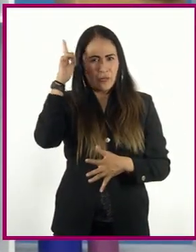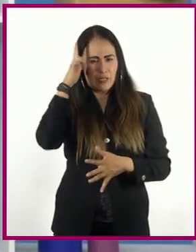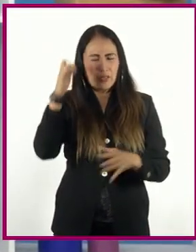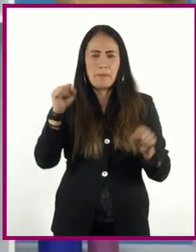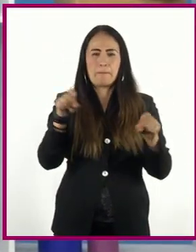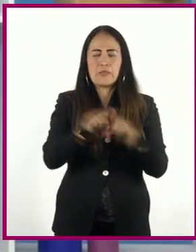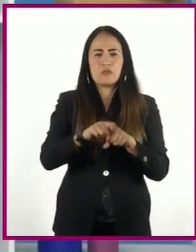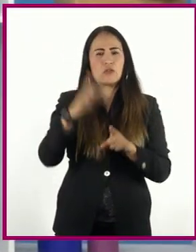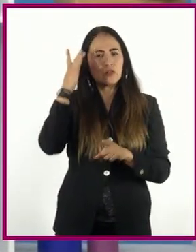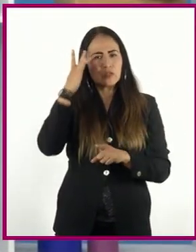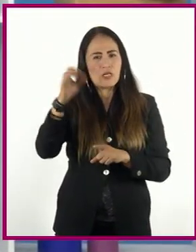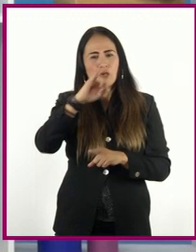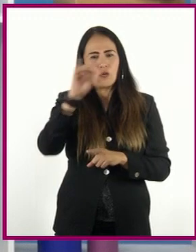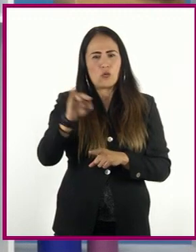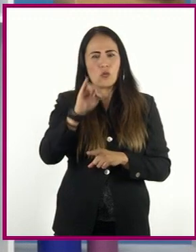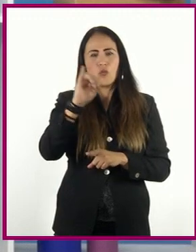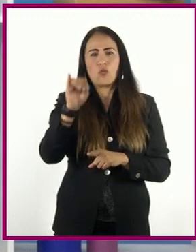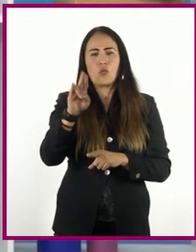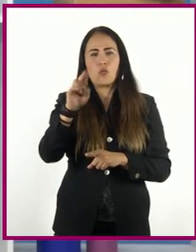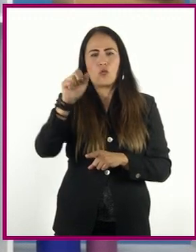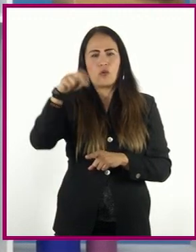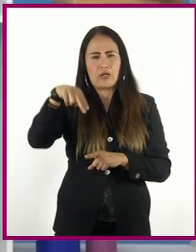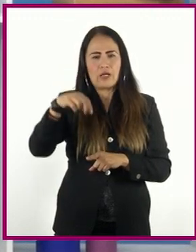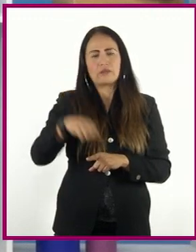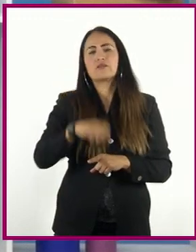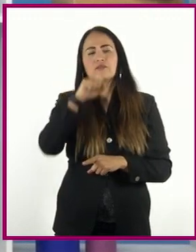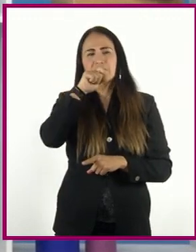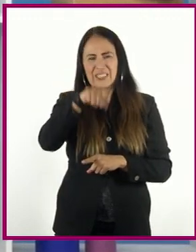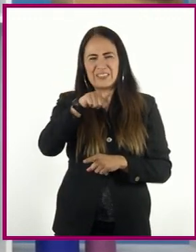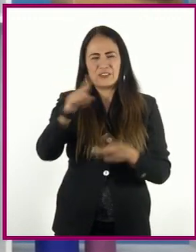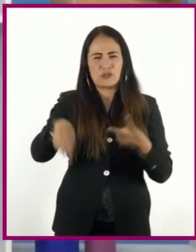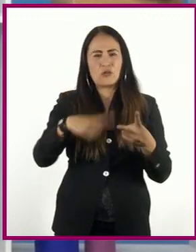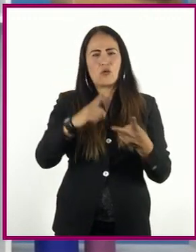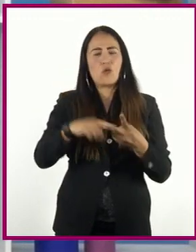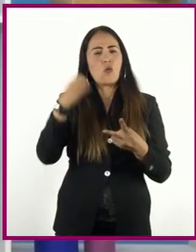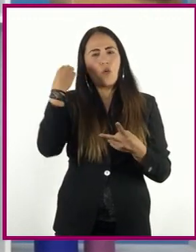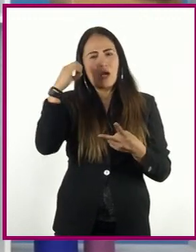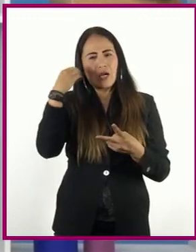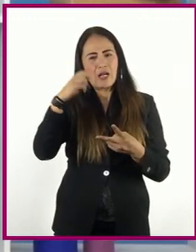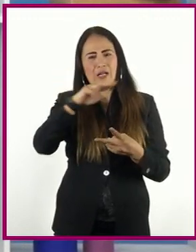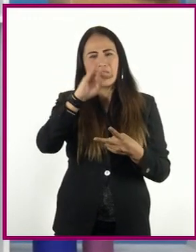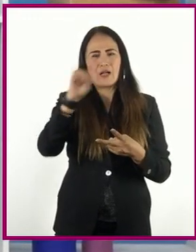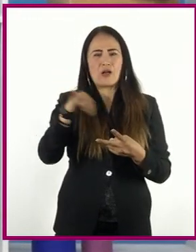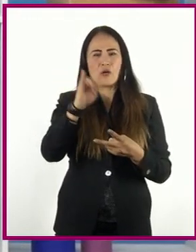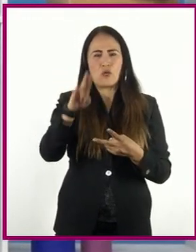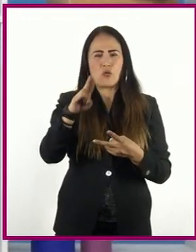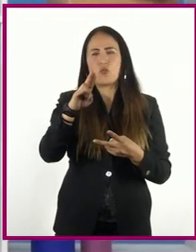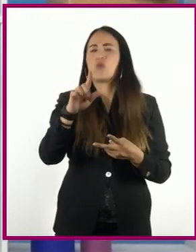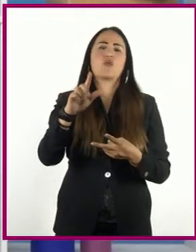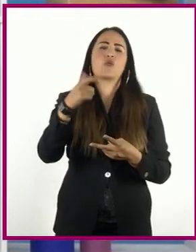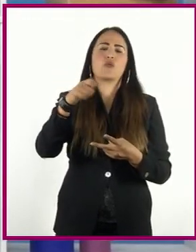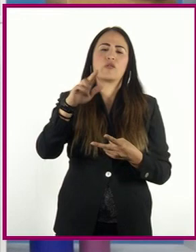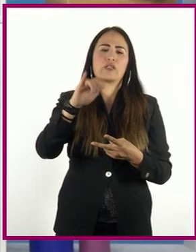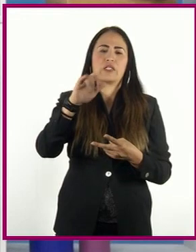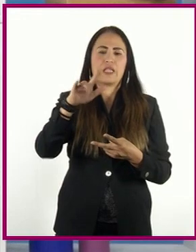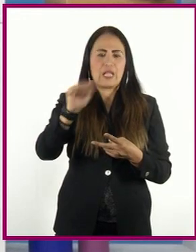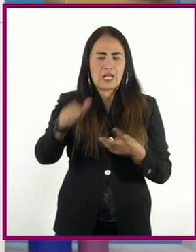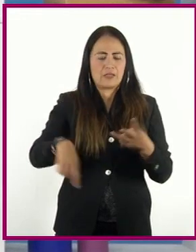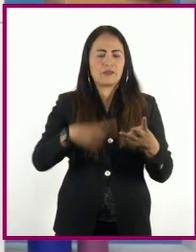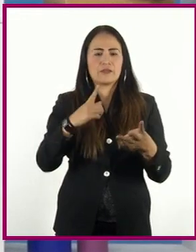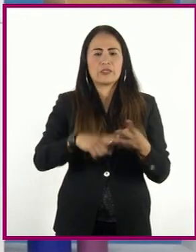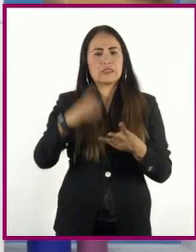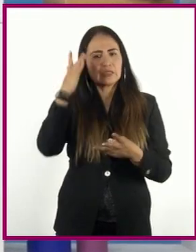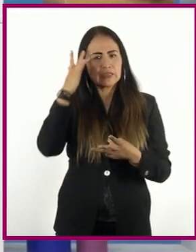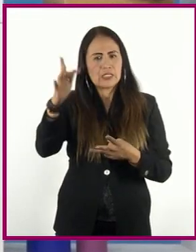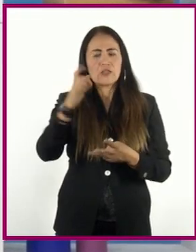Juan de los Lagos, en Jalisco, la Virgen de Juquila, en Oaxaca, el Santo Niño Doctor, en Tepeac, Puebla, el